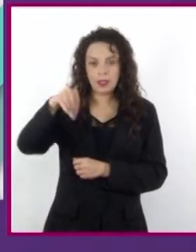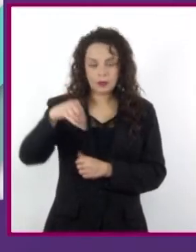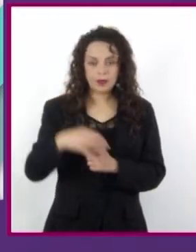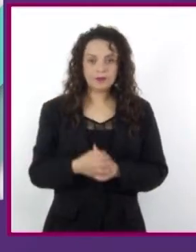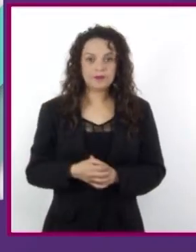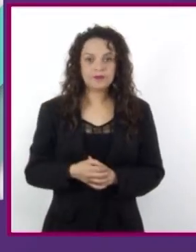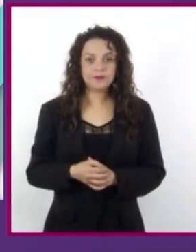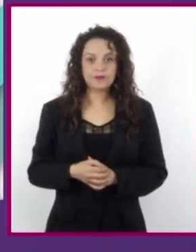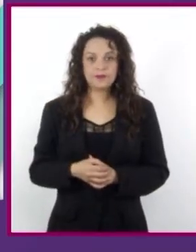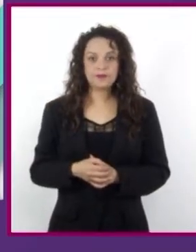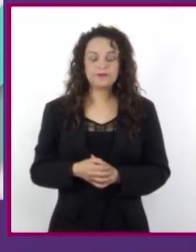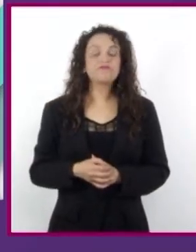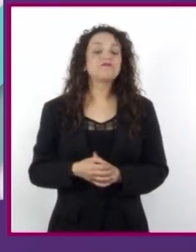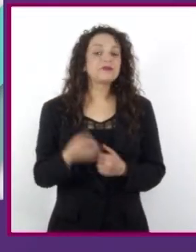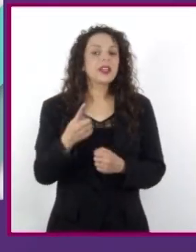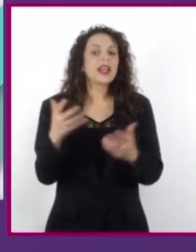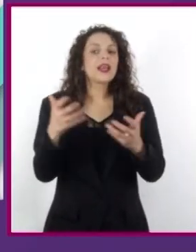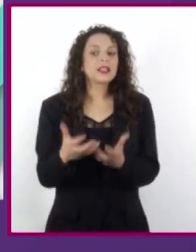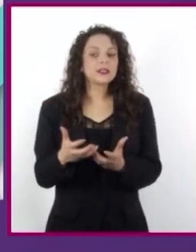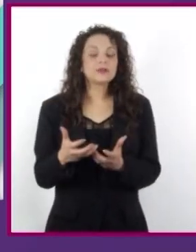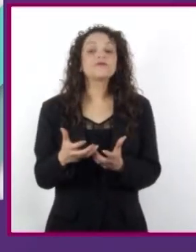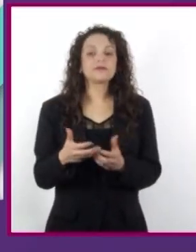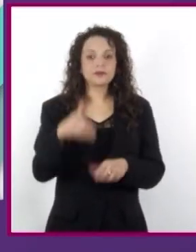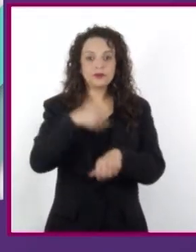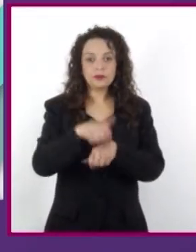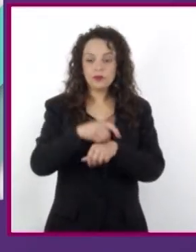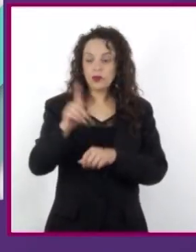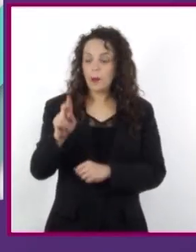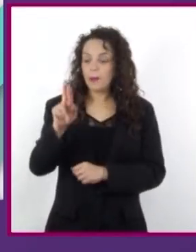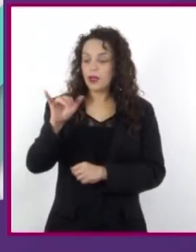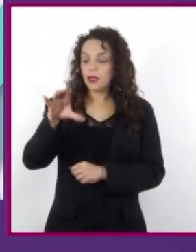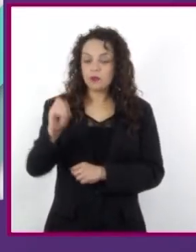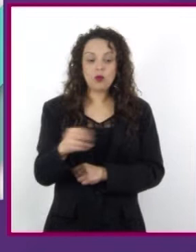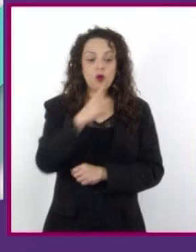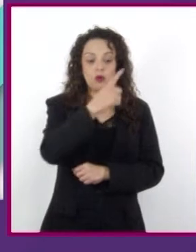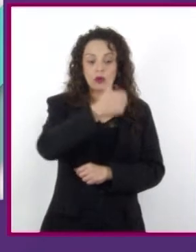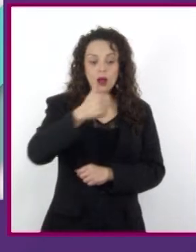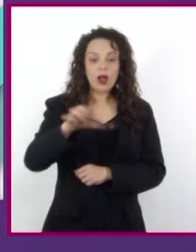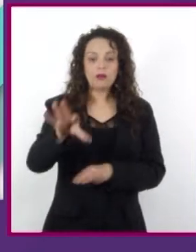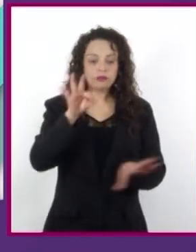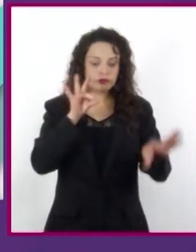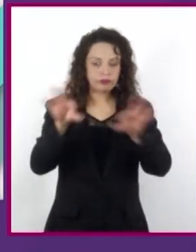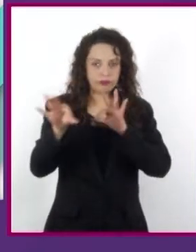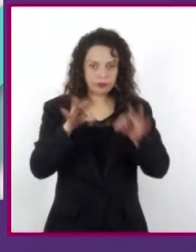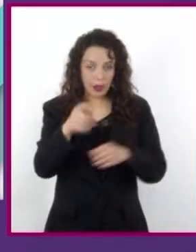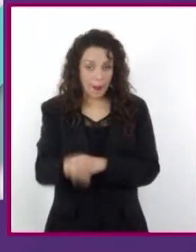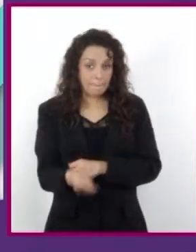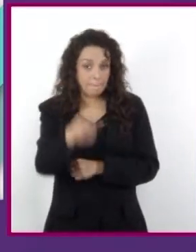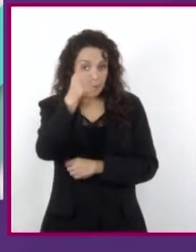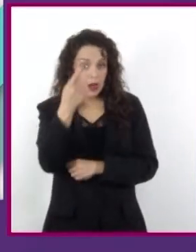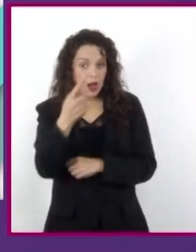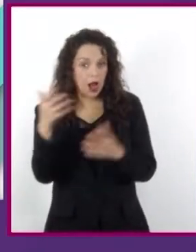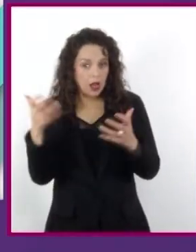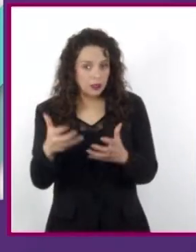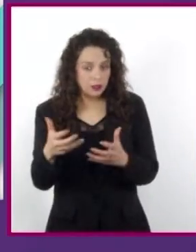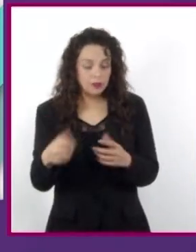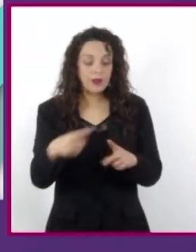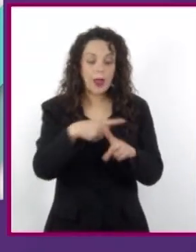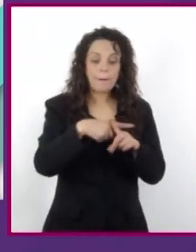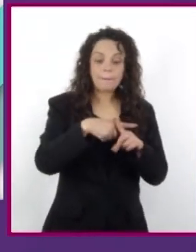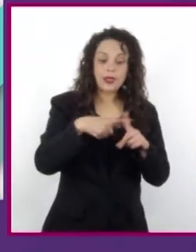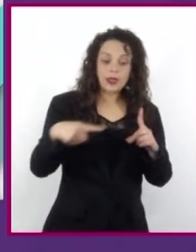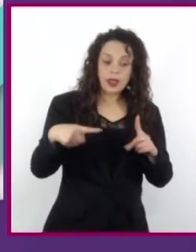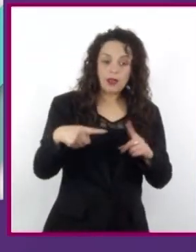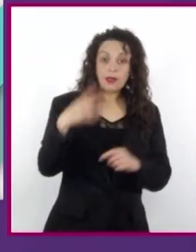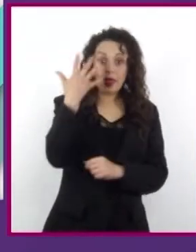haremos es ir obteniendo los números primos de cada coeficiente. Primero obtenemos la mitad. Para el